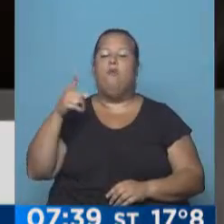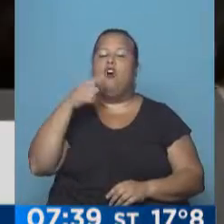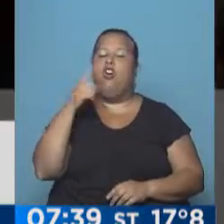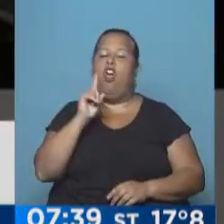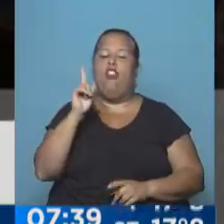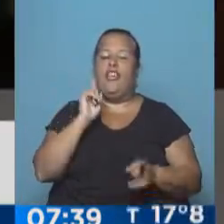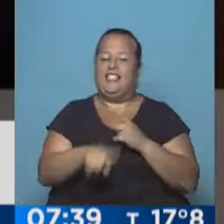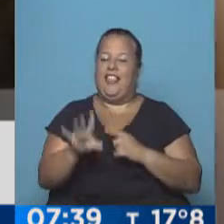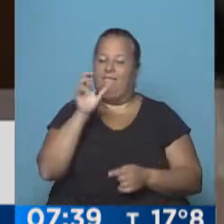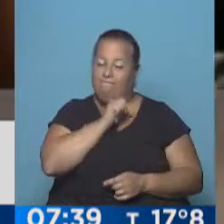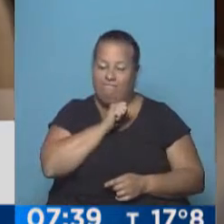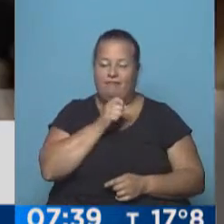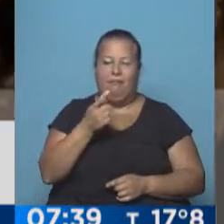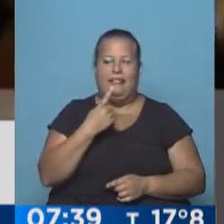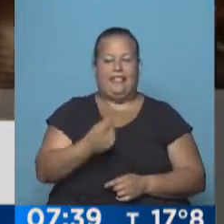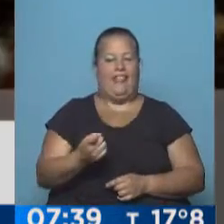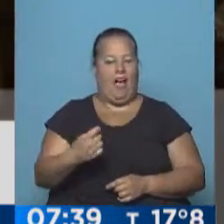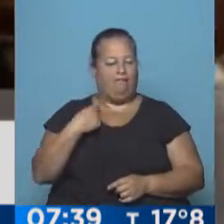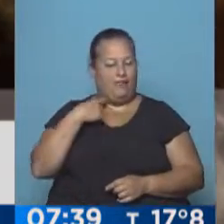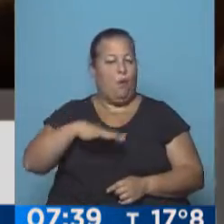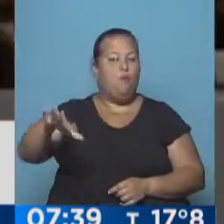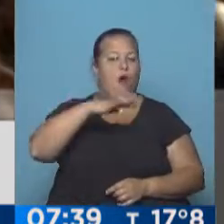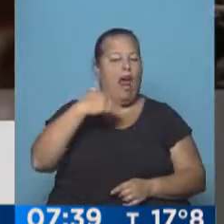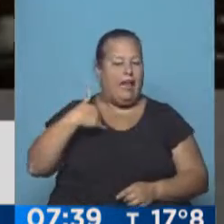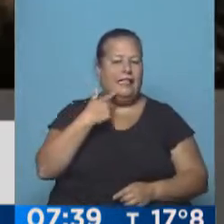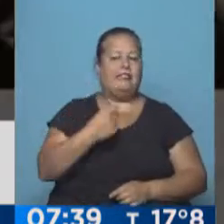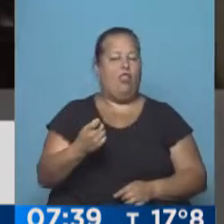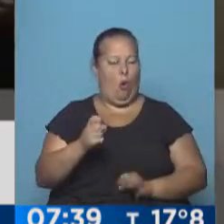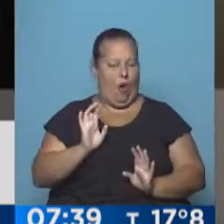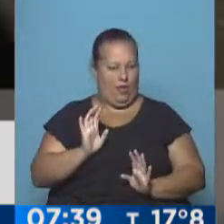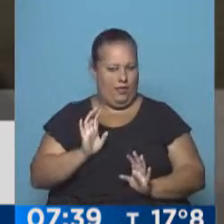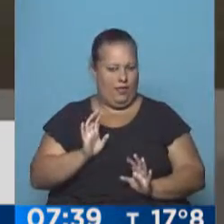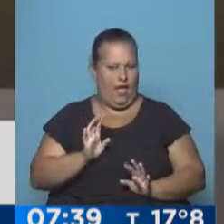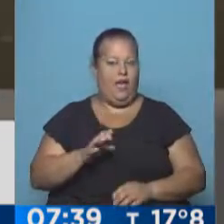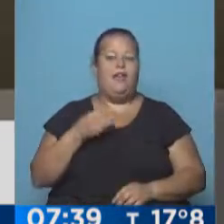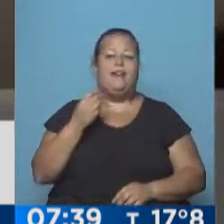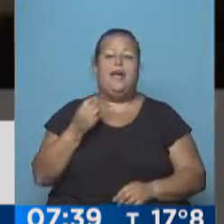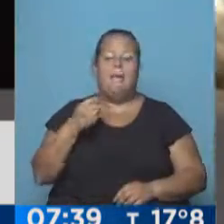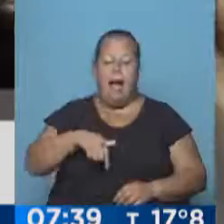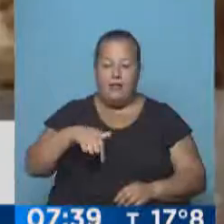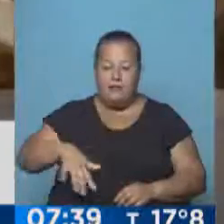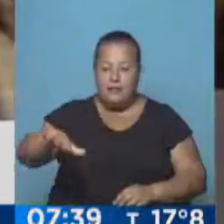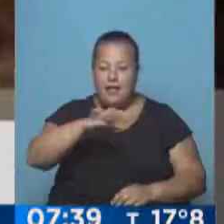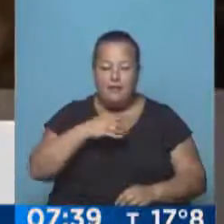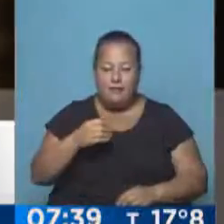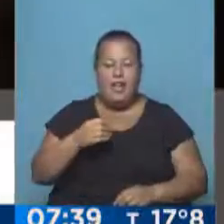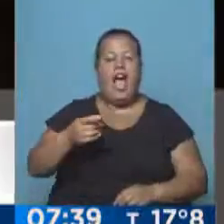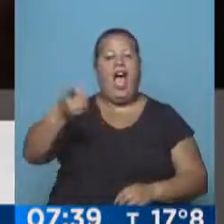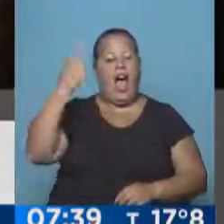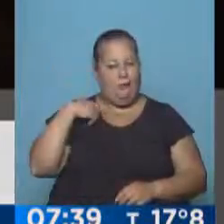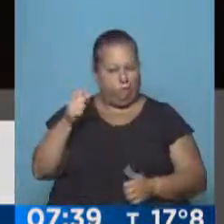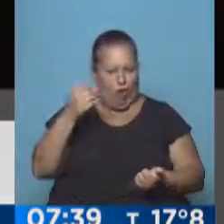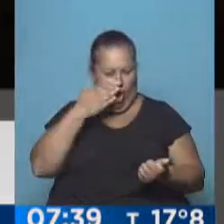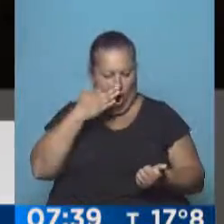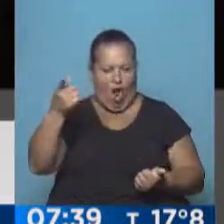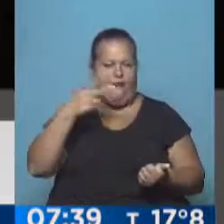decir directamente, pues se dieron cuenta que el pueblo argentino se dio cuenta. Y lo que está pasando aquí, ayer lo viví en Córdoba, en